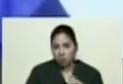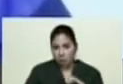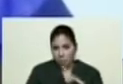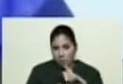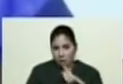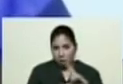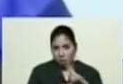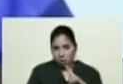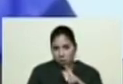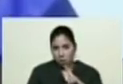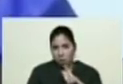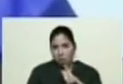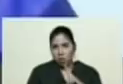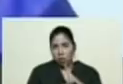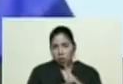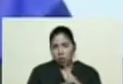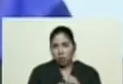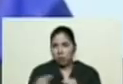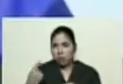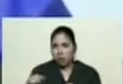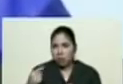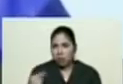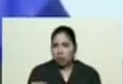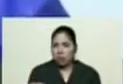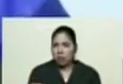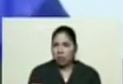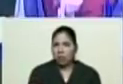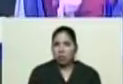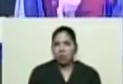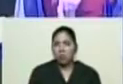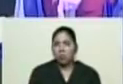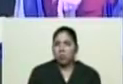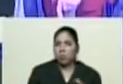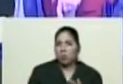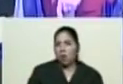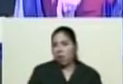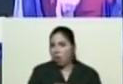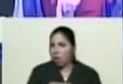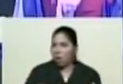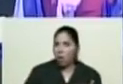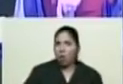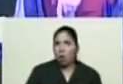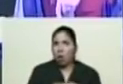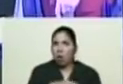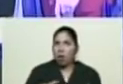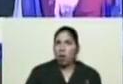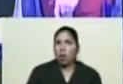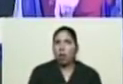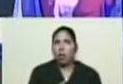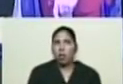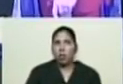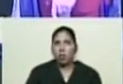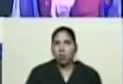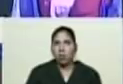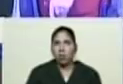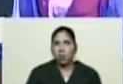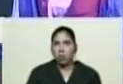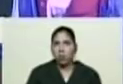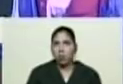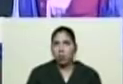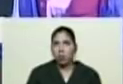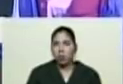Latina una guerra contra insurgente, una guerra de baja intensidad que sube a